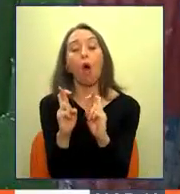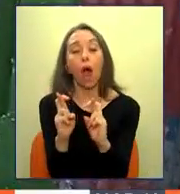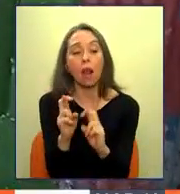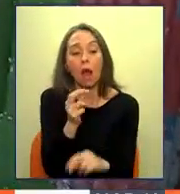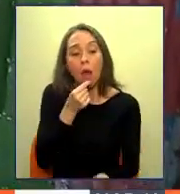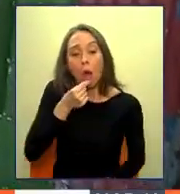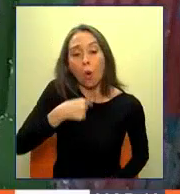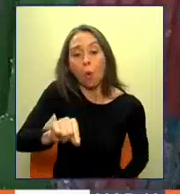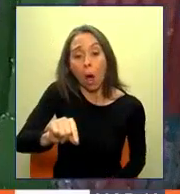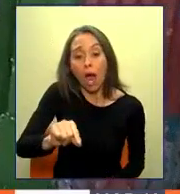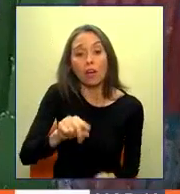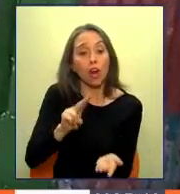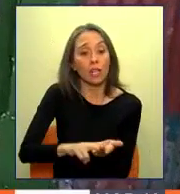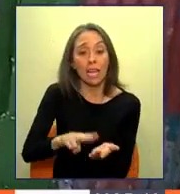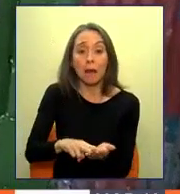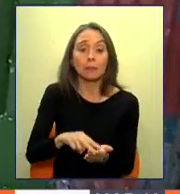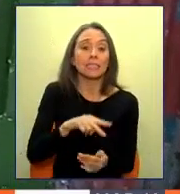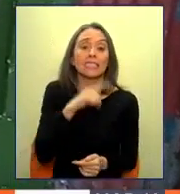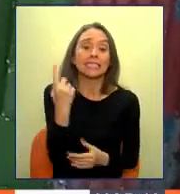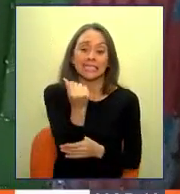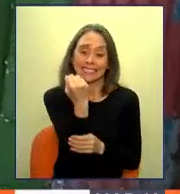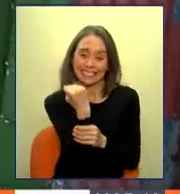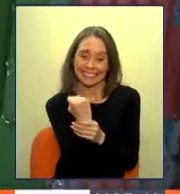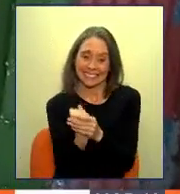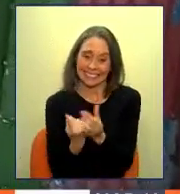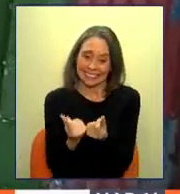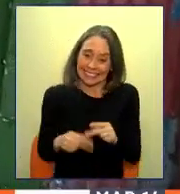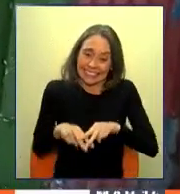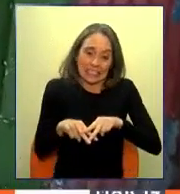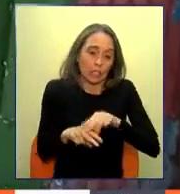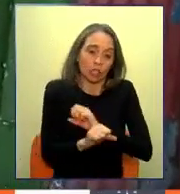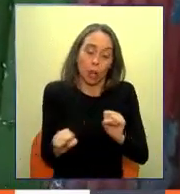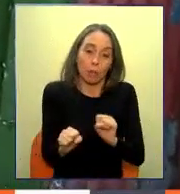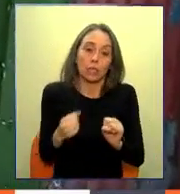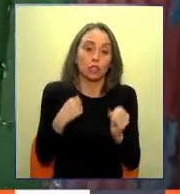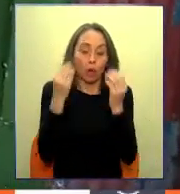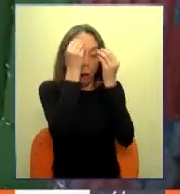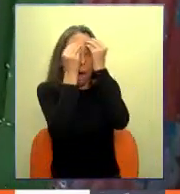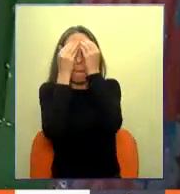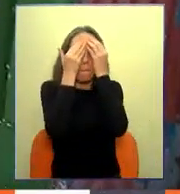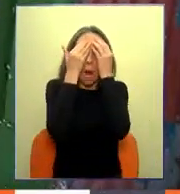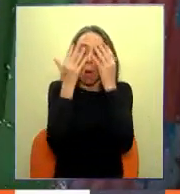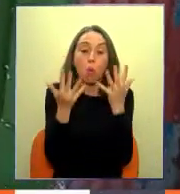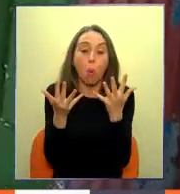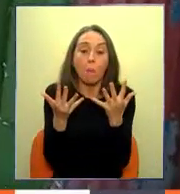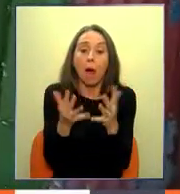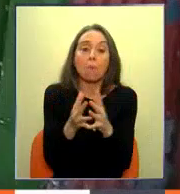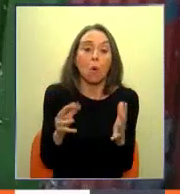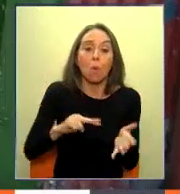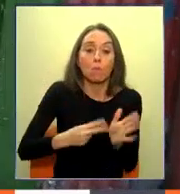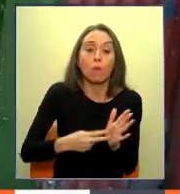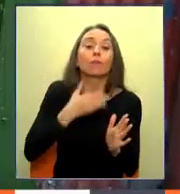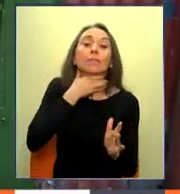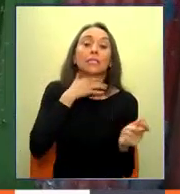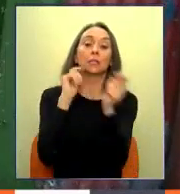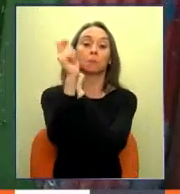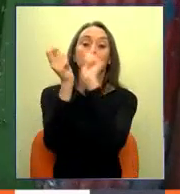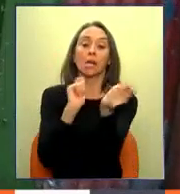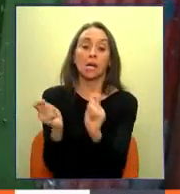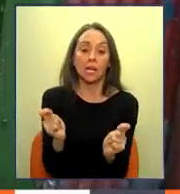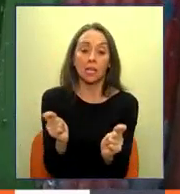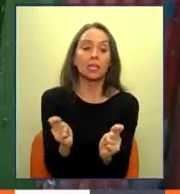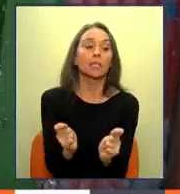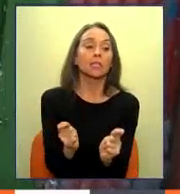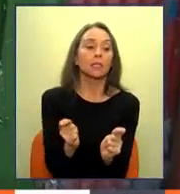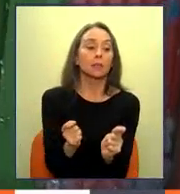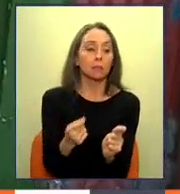pronto posible, porque realmente esto ya no da para más. O sea, yo estoy súper abrumada con problemas. Claro. Pero